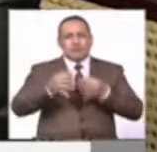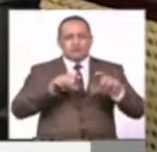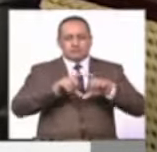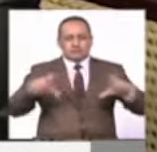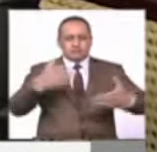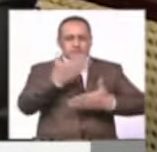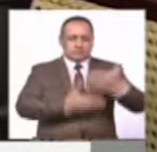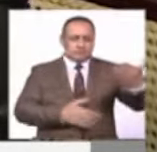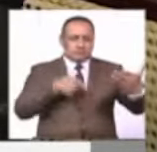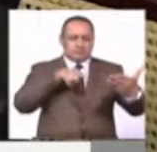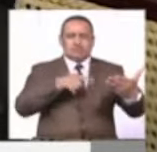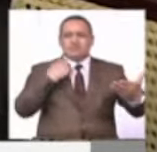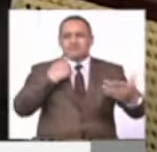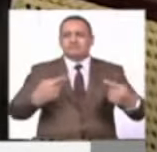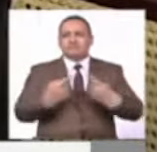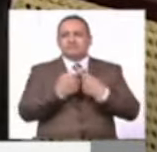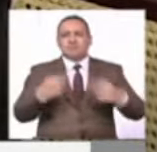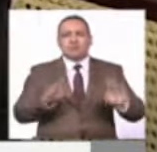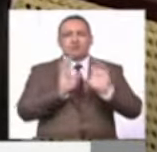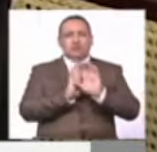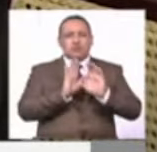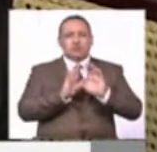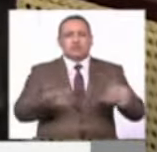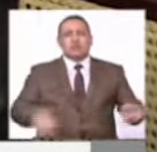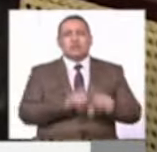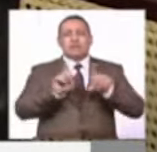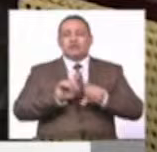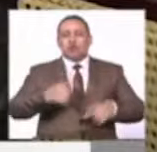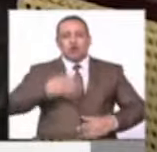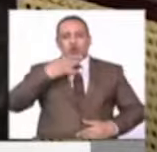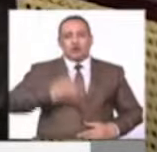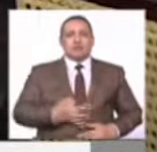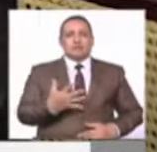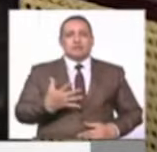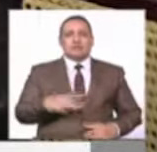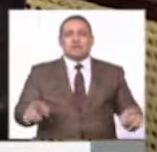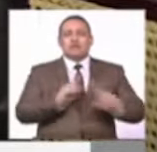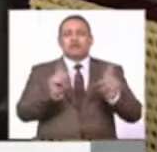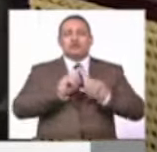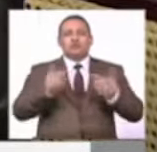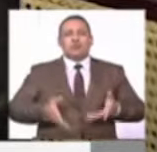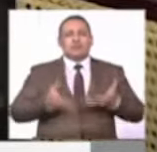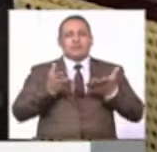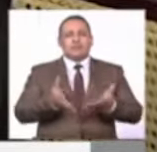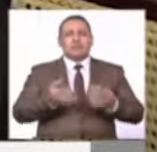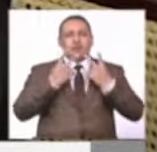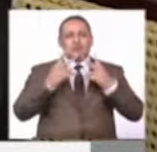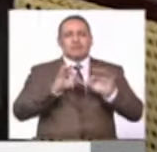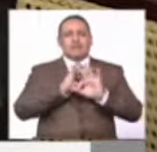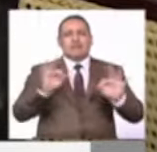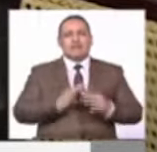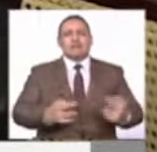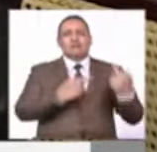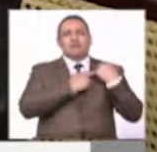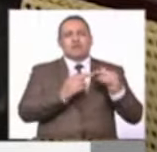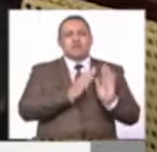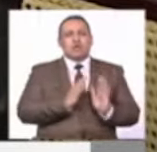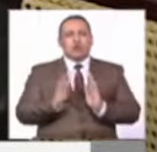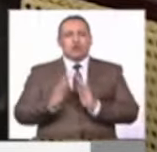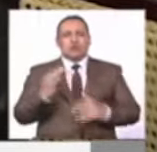precepto constitucional no lo no fue correcta eso no ha generado ninguna responsabilidad de orden